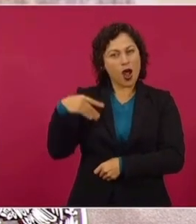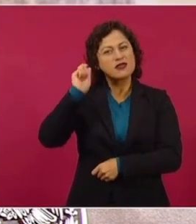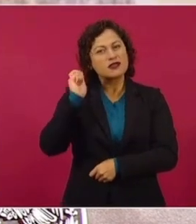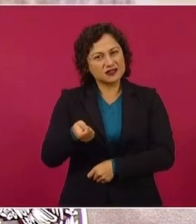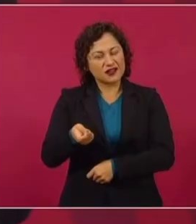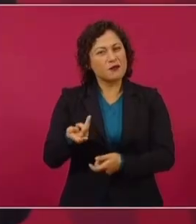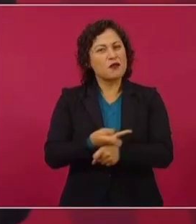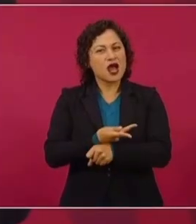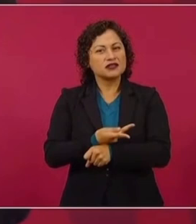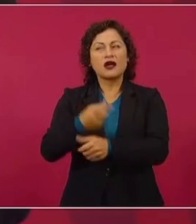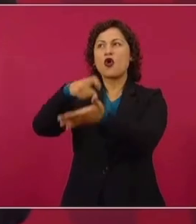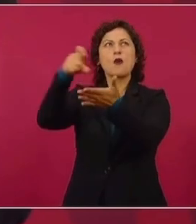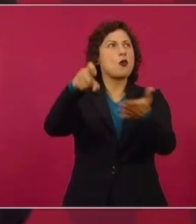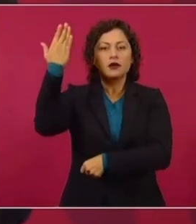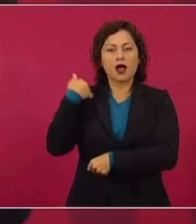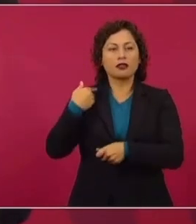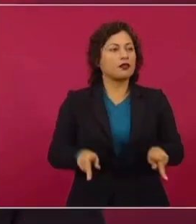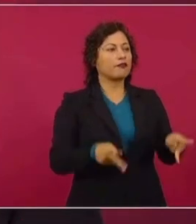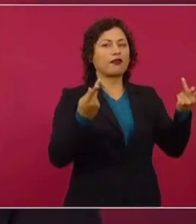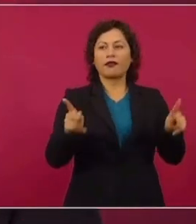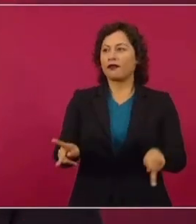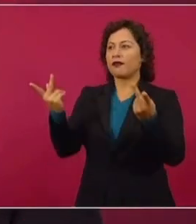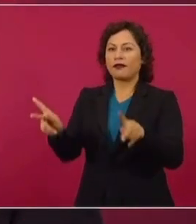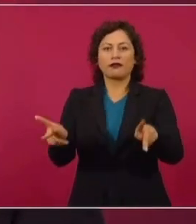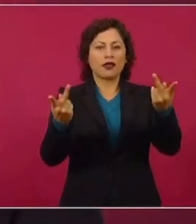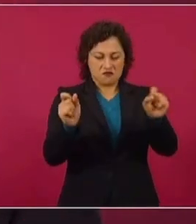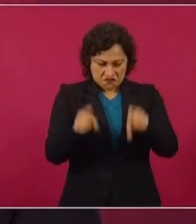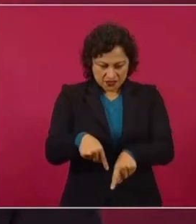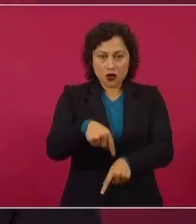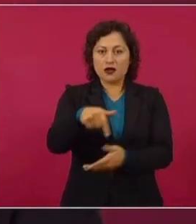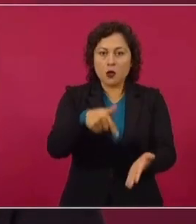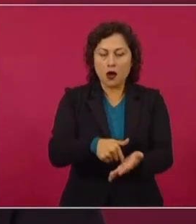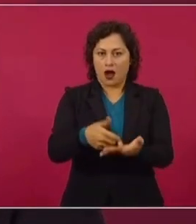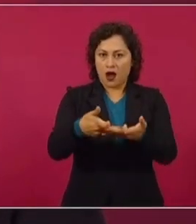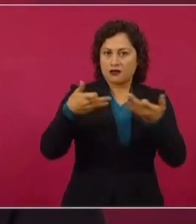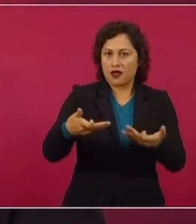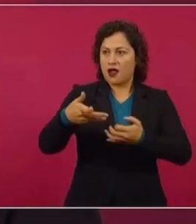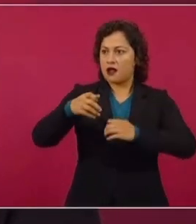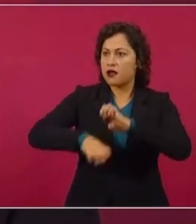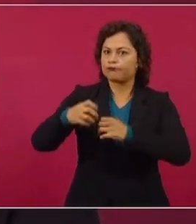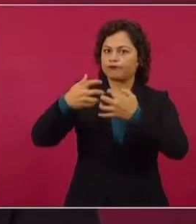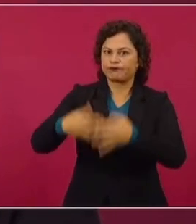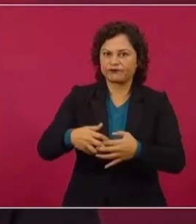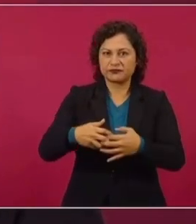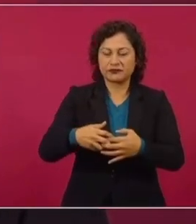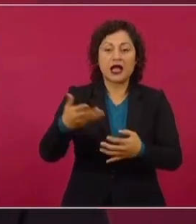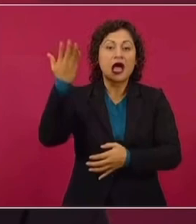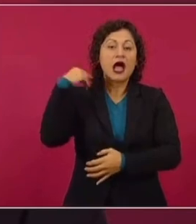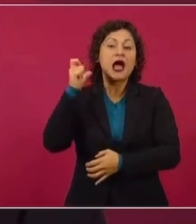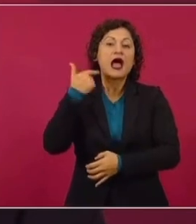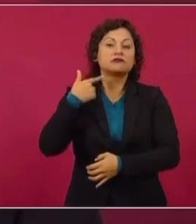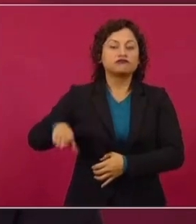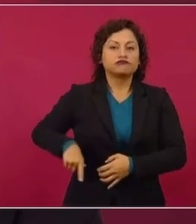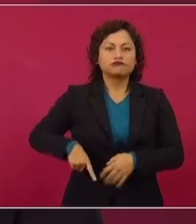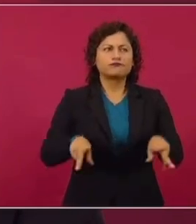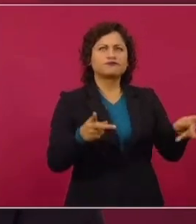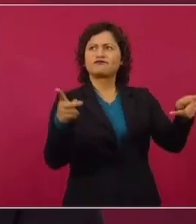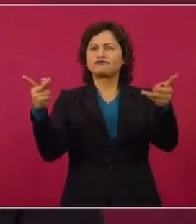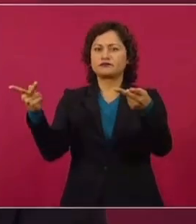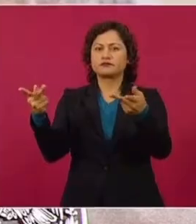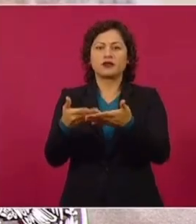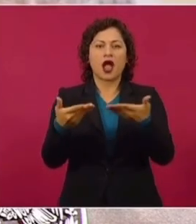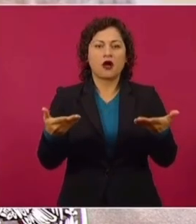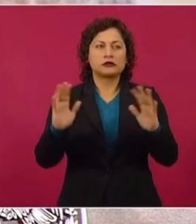tecnócratas dedicaron a vender bienes de la nación es un hecho histórico que ahora estamos comprando